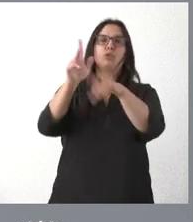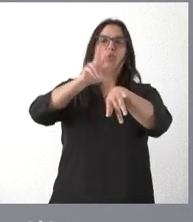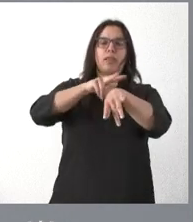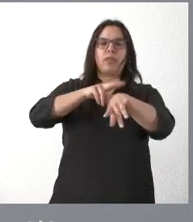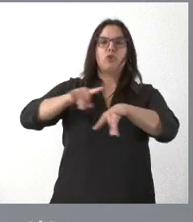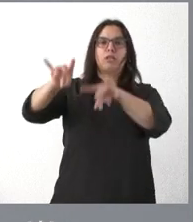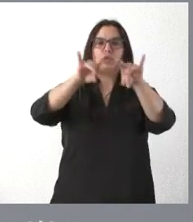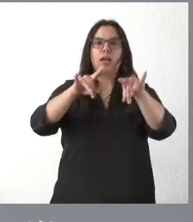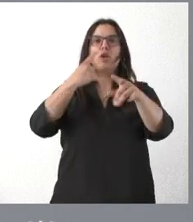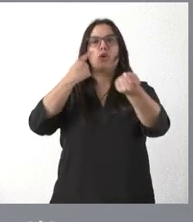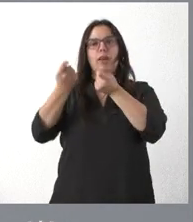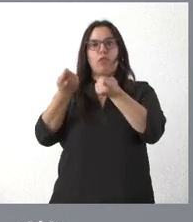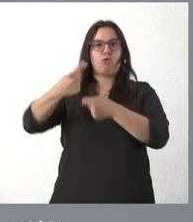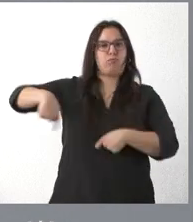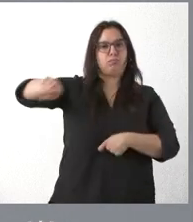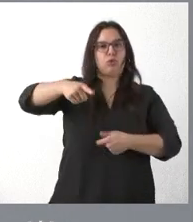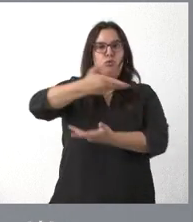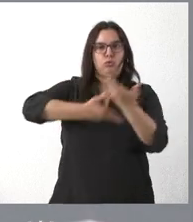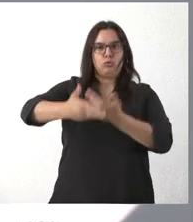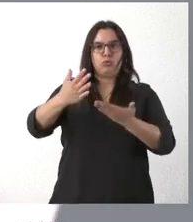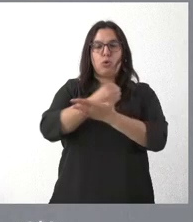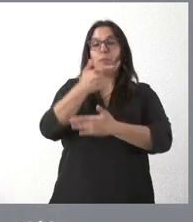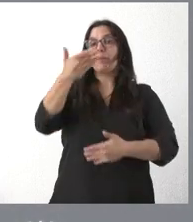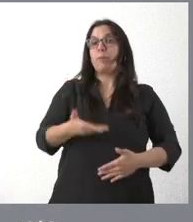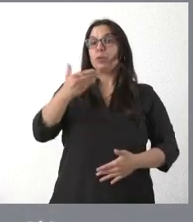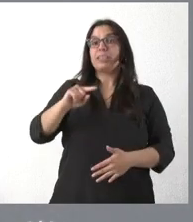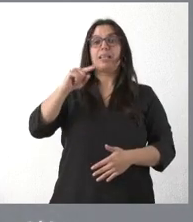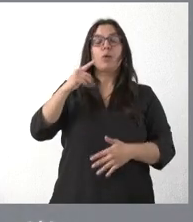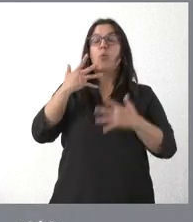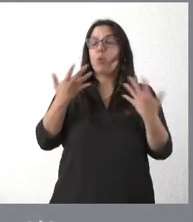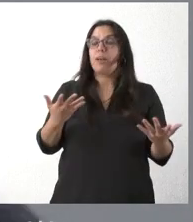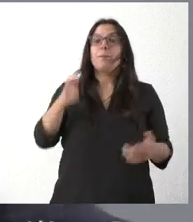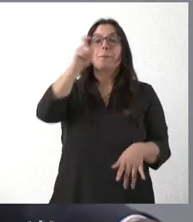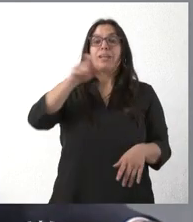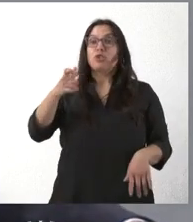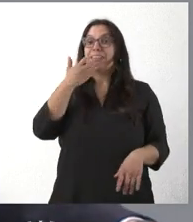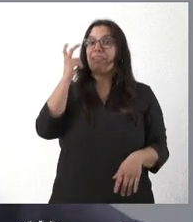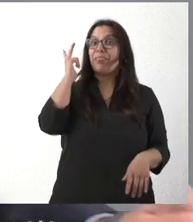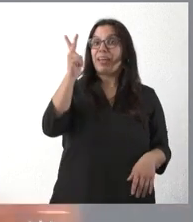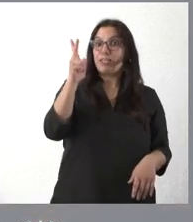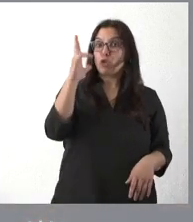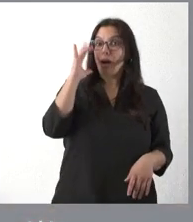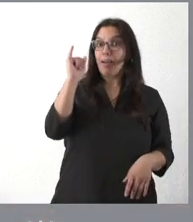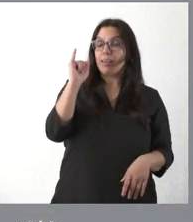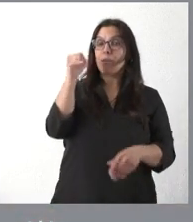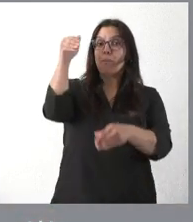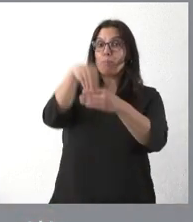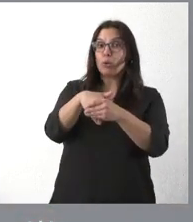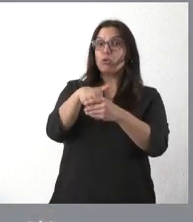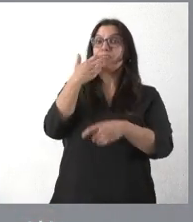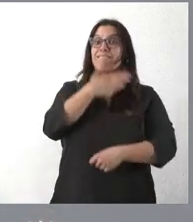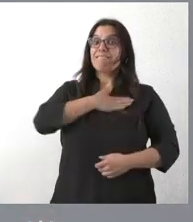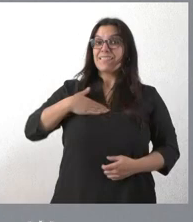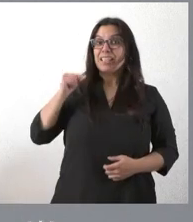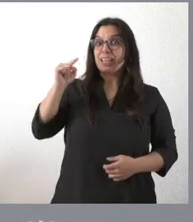coordinación con los ayuntamientos aquí lo que es importante es que ningún ciudadano que tenga el derecho a ejercer el voto y que de